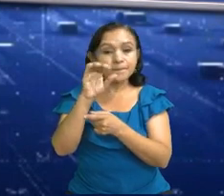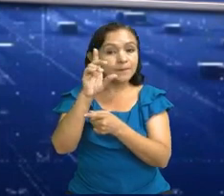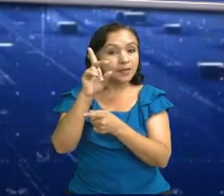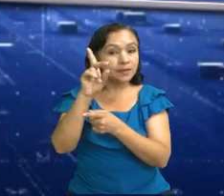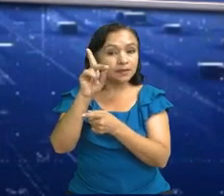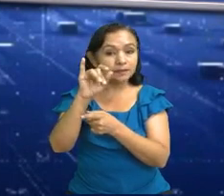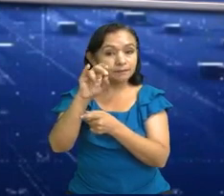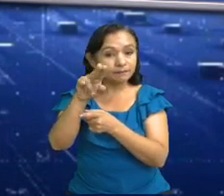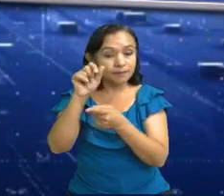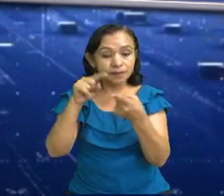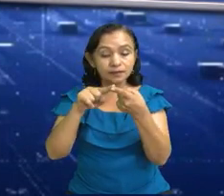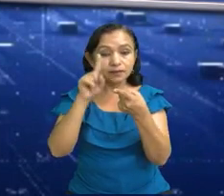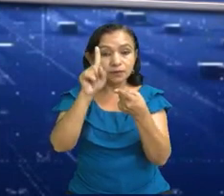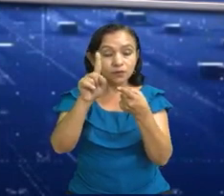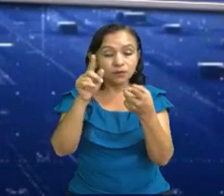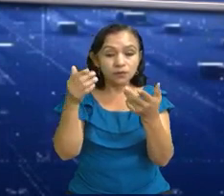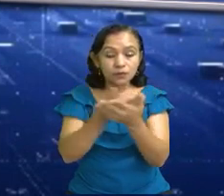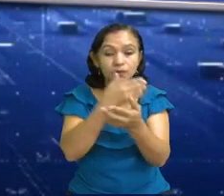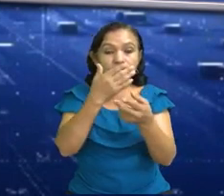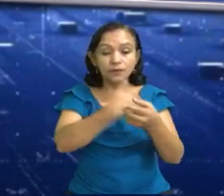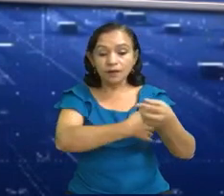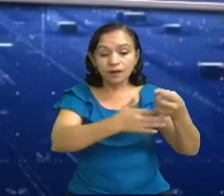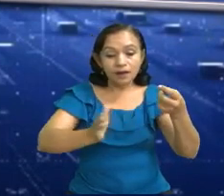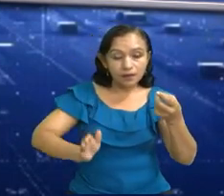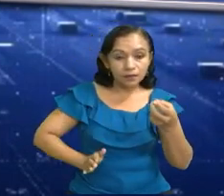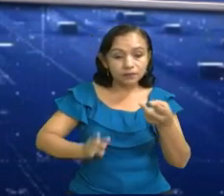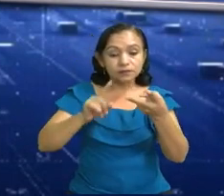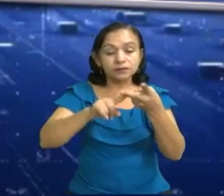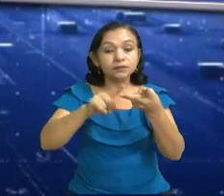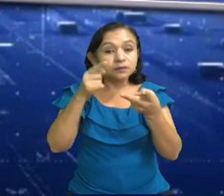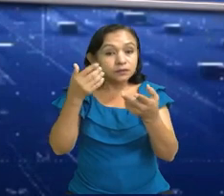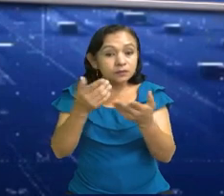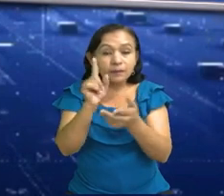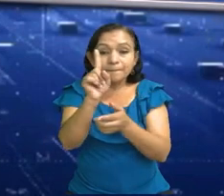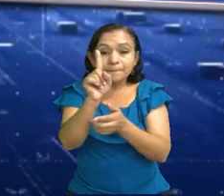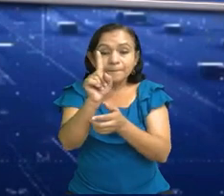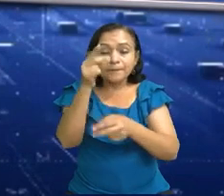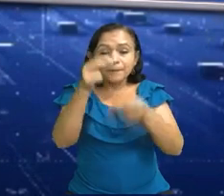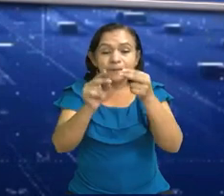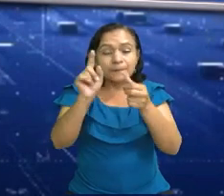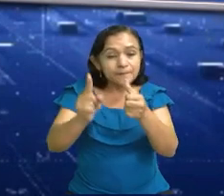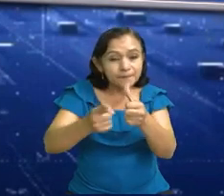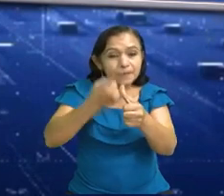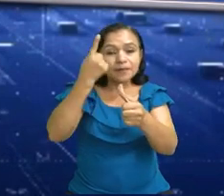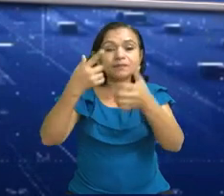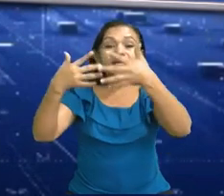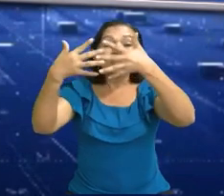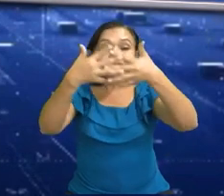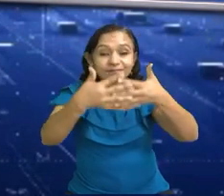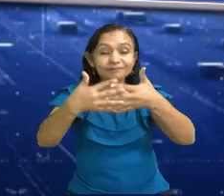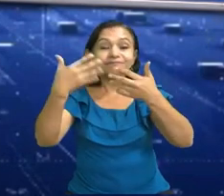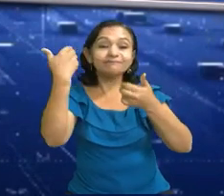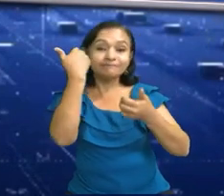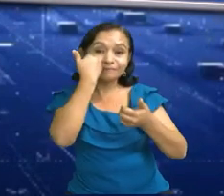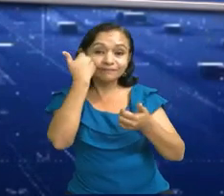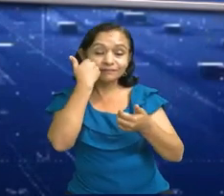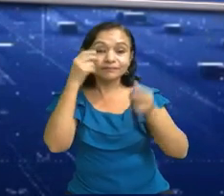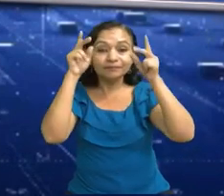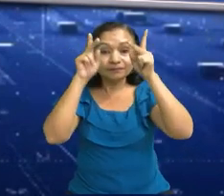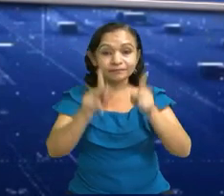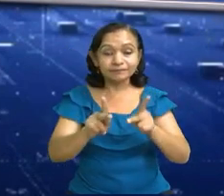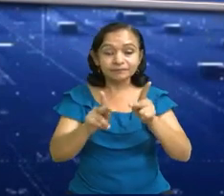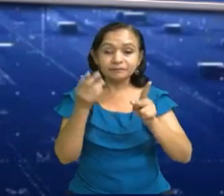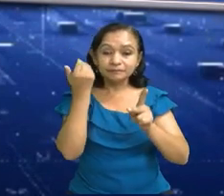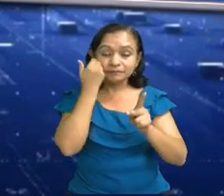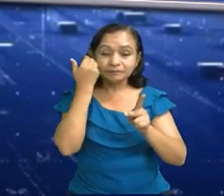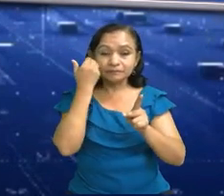caso sospechoso nuevo en Australia, y se reporta el primer caso confirmado en Estados Unidos de una persona afectada